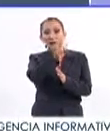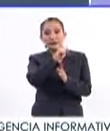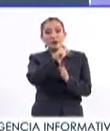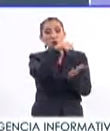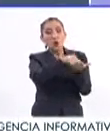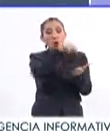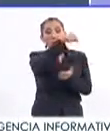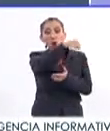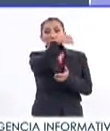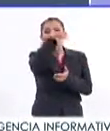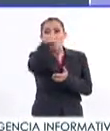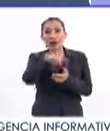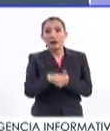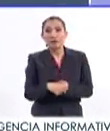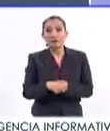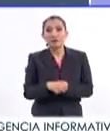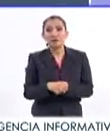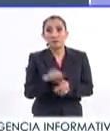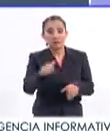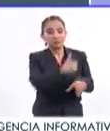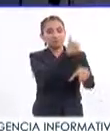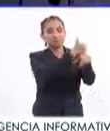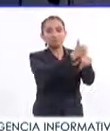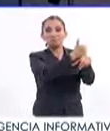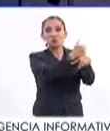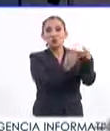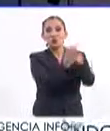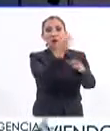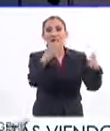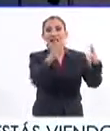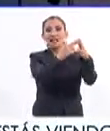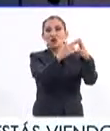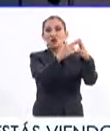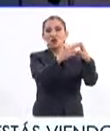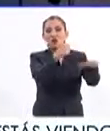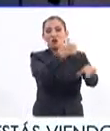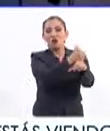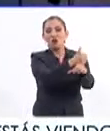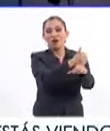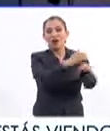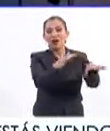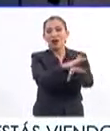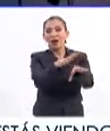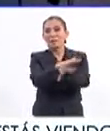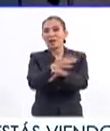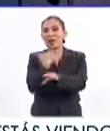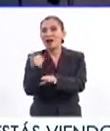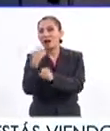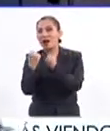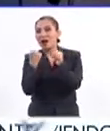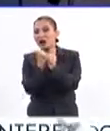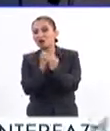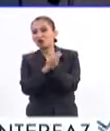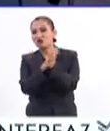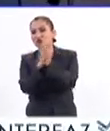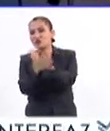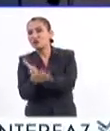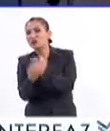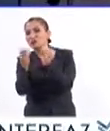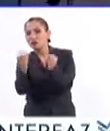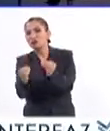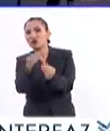son lugares que, digamos, se establecen como con una nueva religiosidad que se va adecuando a través de los siglos, pero que muchos de